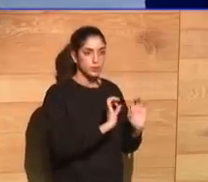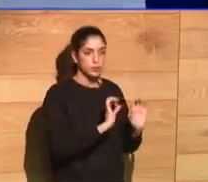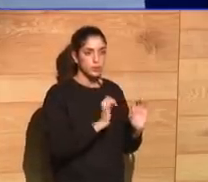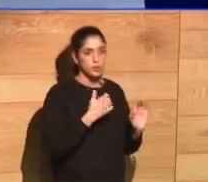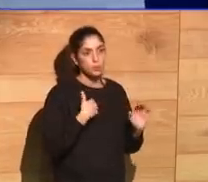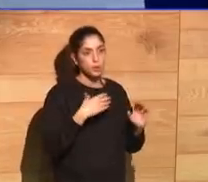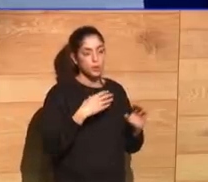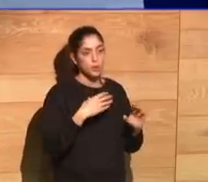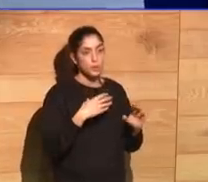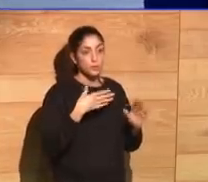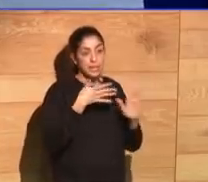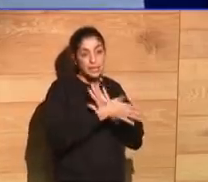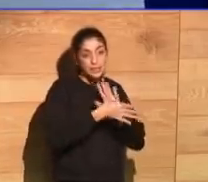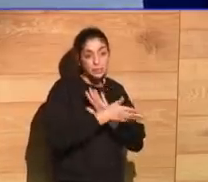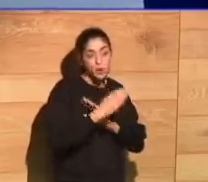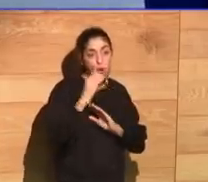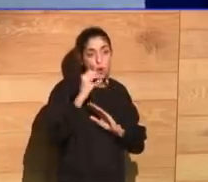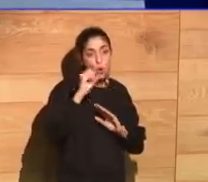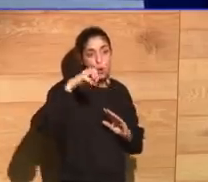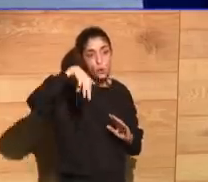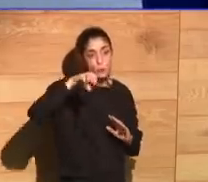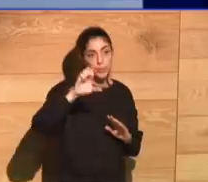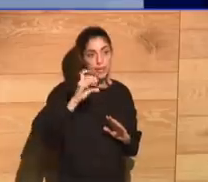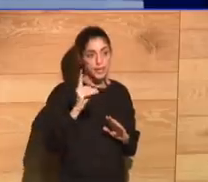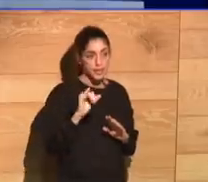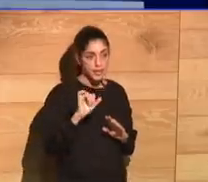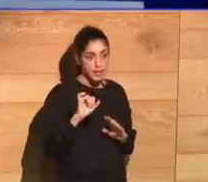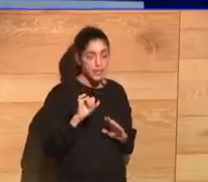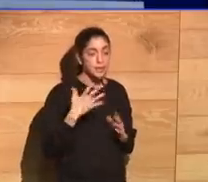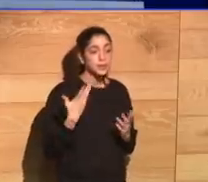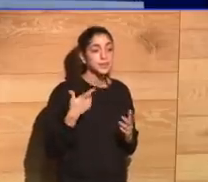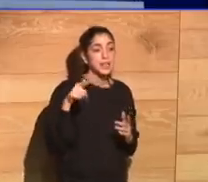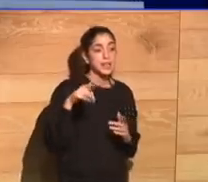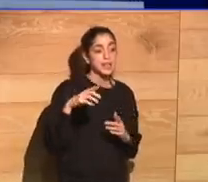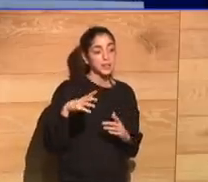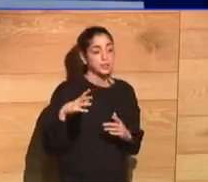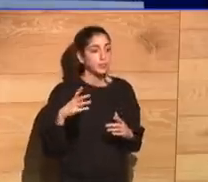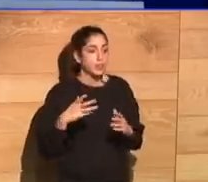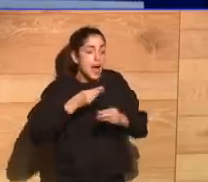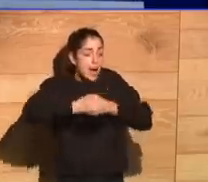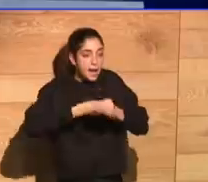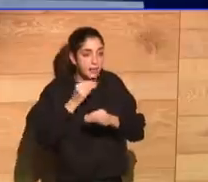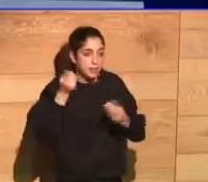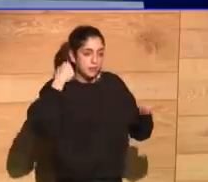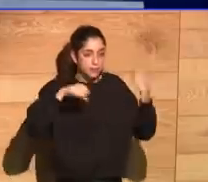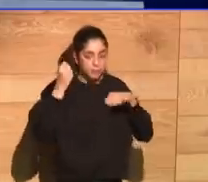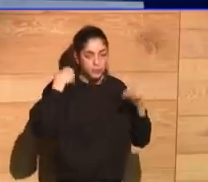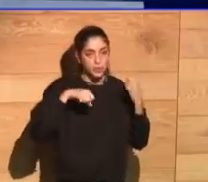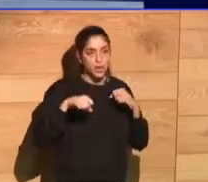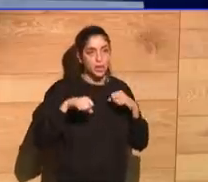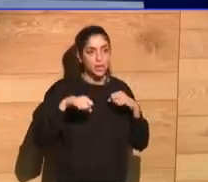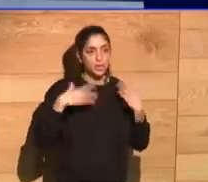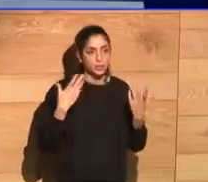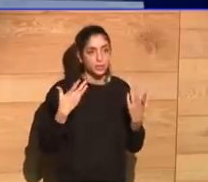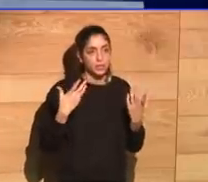screwball comedy, pero con calma. Claro, él está haciendo de Cary Grant en La fiera de mi niña, uh-huh. Y a la vez ella tiene esa fuerza años 30...